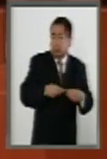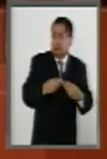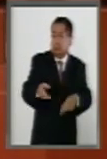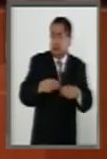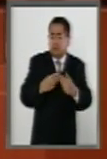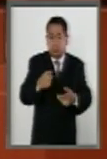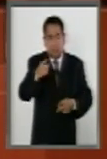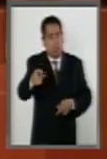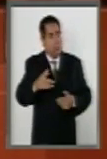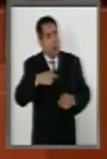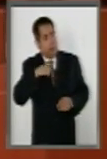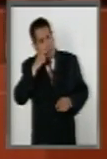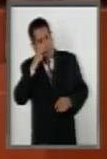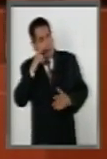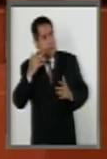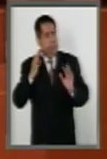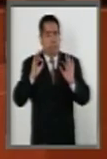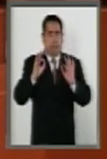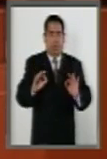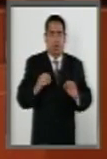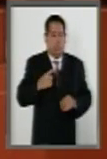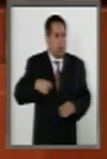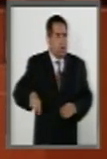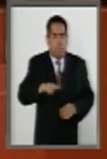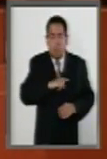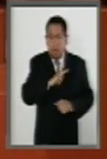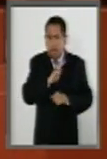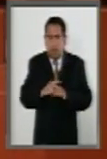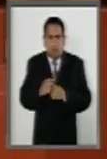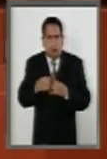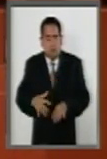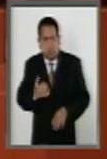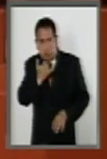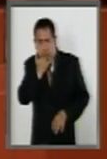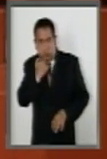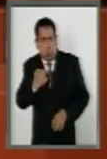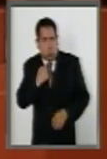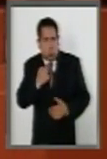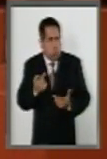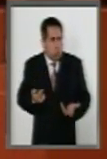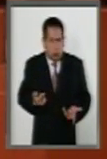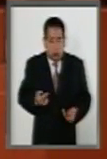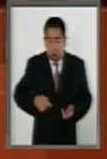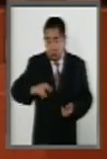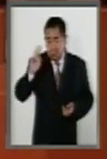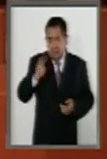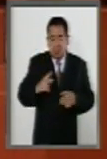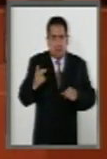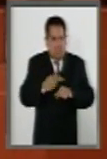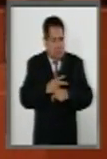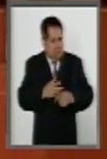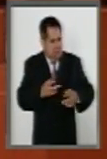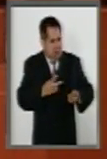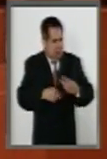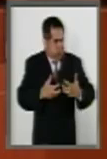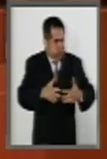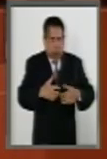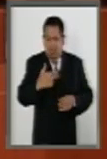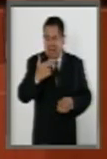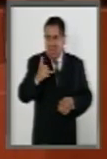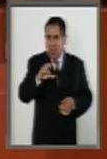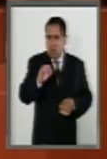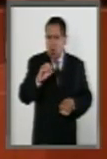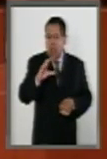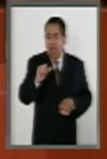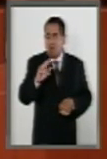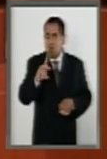para las empresas y desfavorables para el país. La realidad es que la producción de hidrocarburos